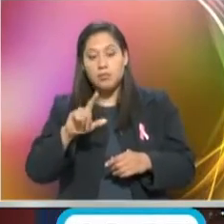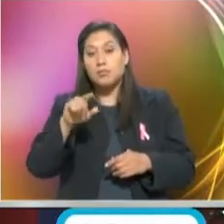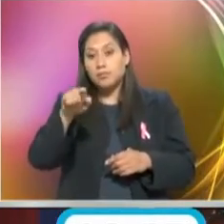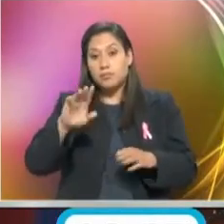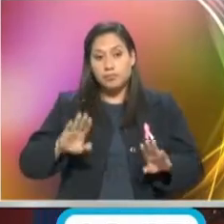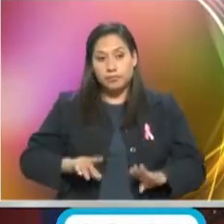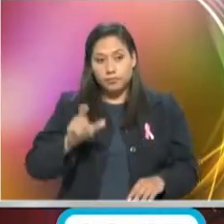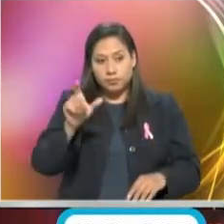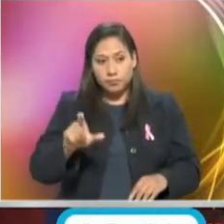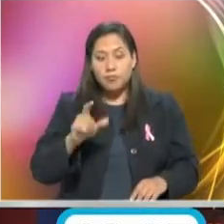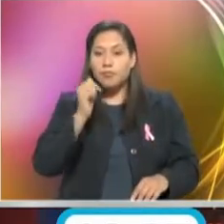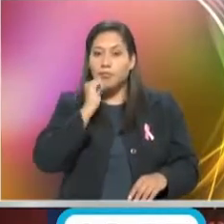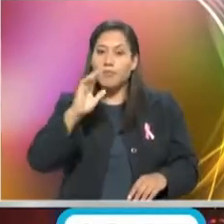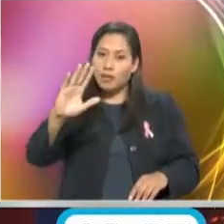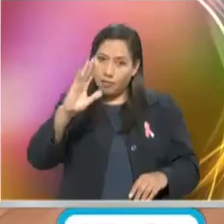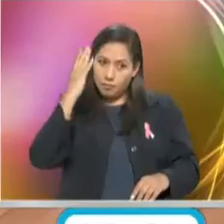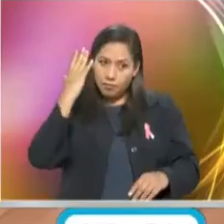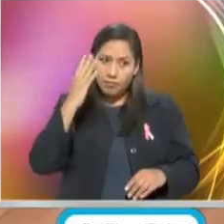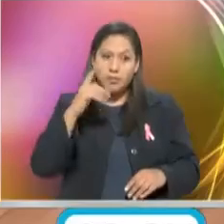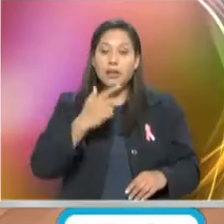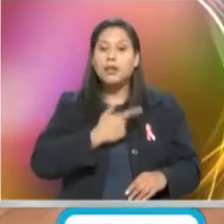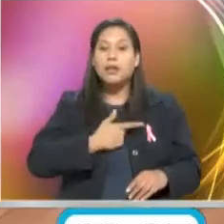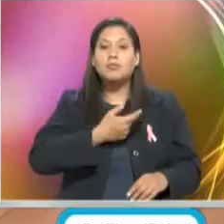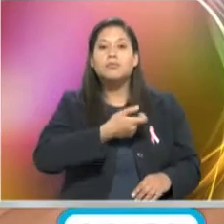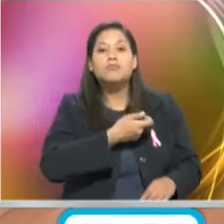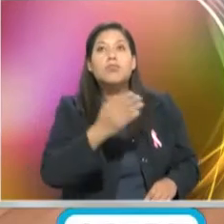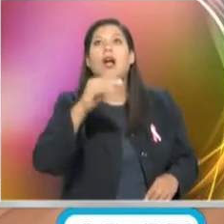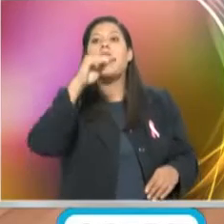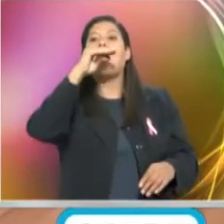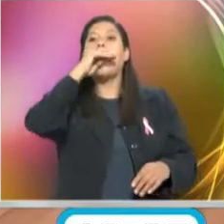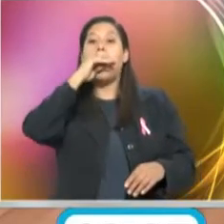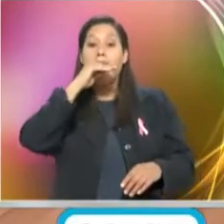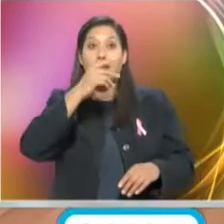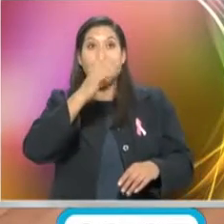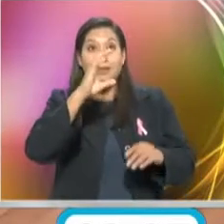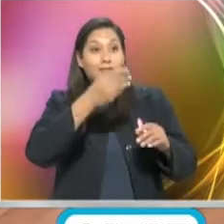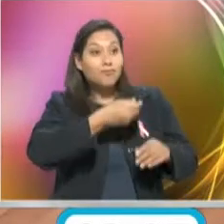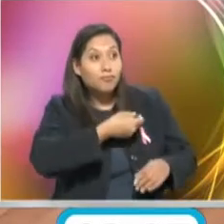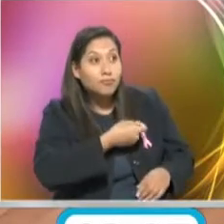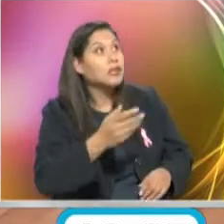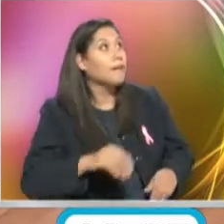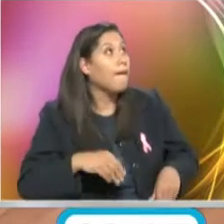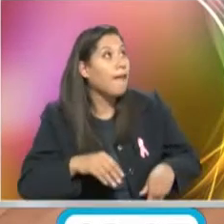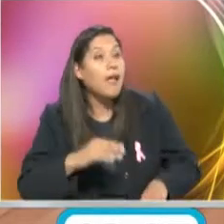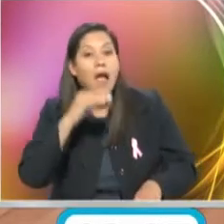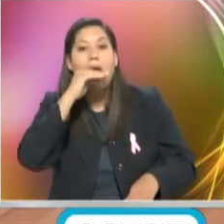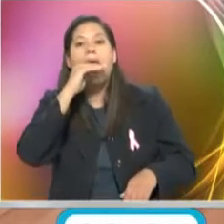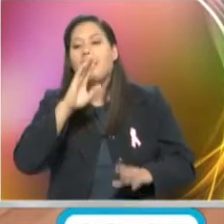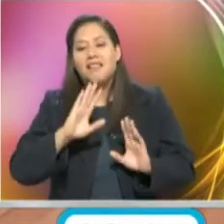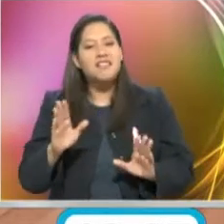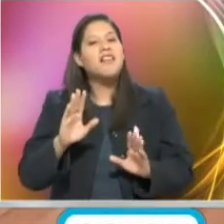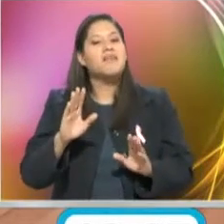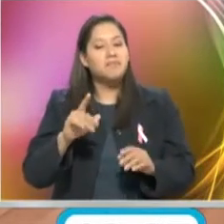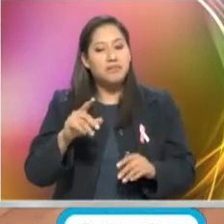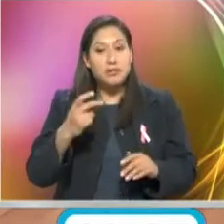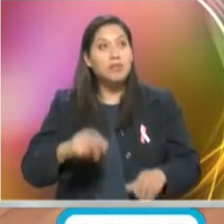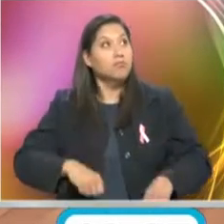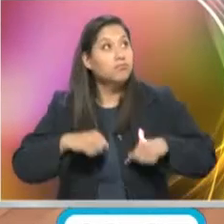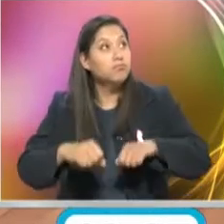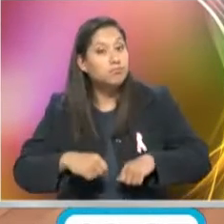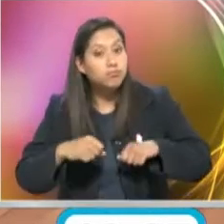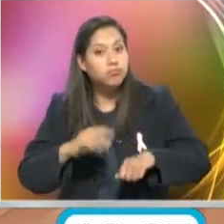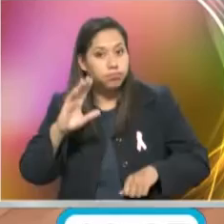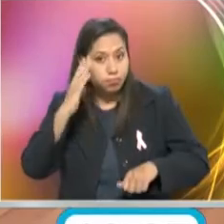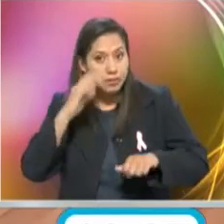tener característica es que sea veloz y que le gusta atrapar el disco. O sea, si le gusta el disco, entonces ya tienes un perro. La velocidad cuenta muchísimo, ¿no?